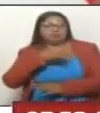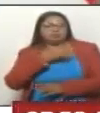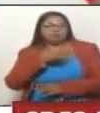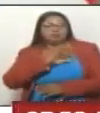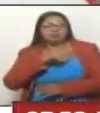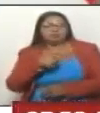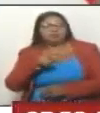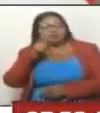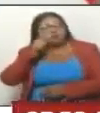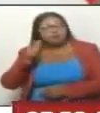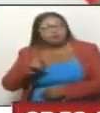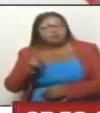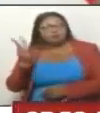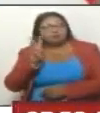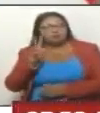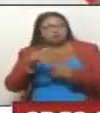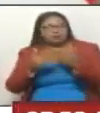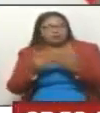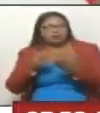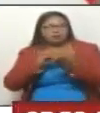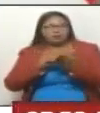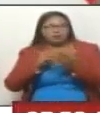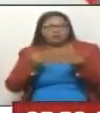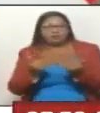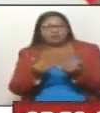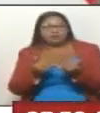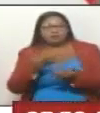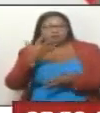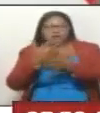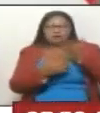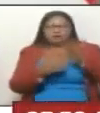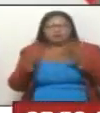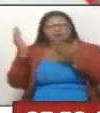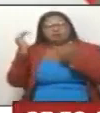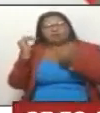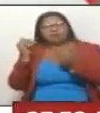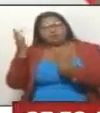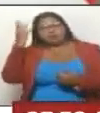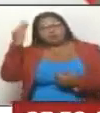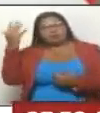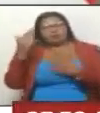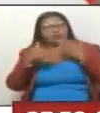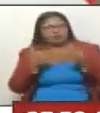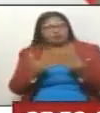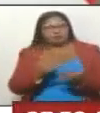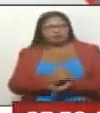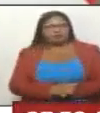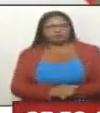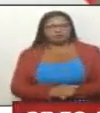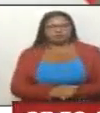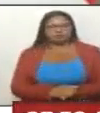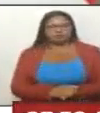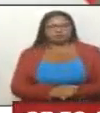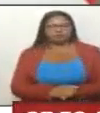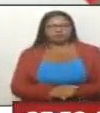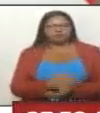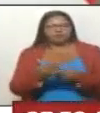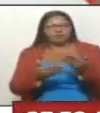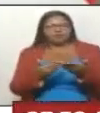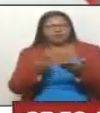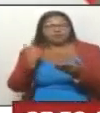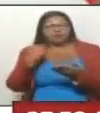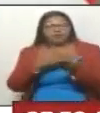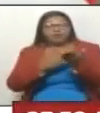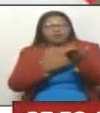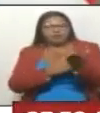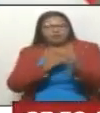de Venezuela, para establecer su carta de esperanza, de ilusión, de aspiraciones, que ya se tenía, porque en